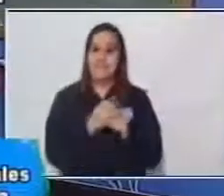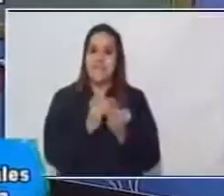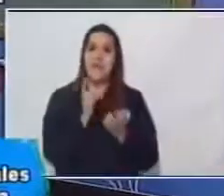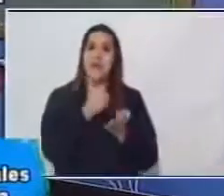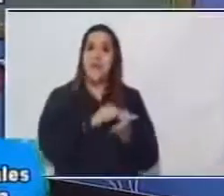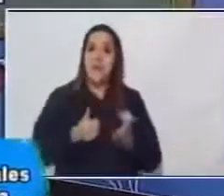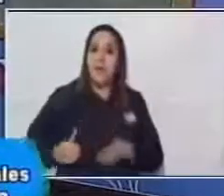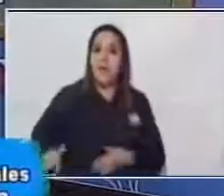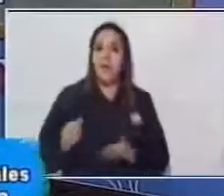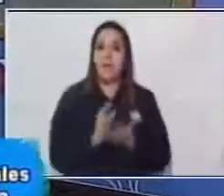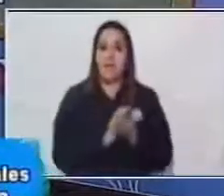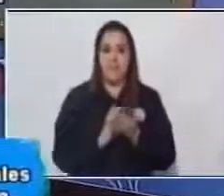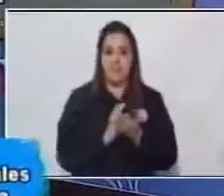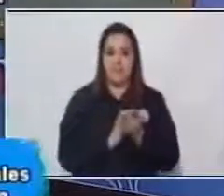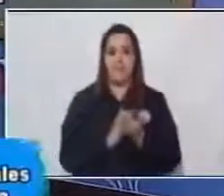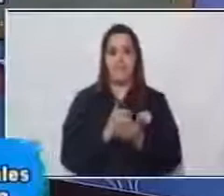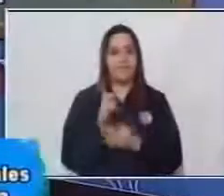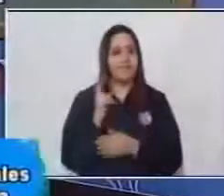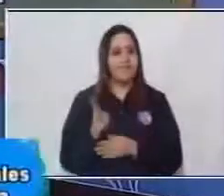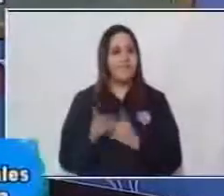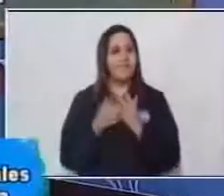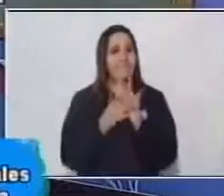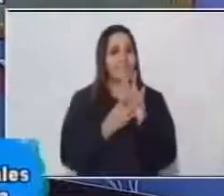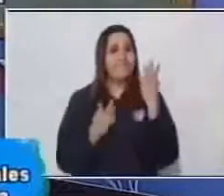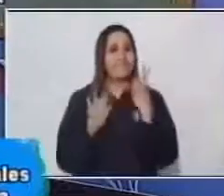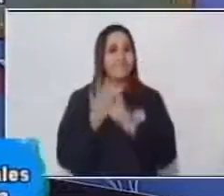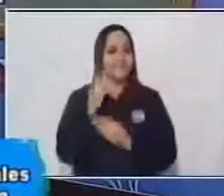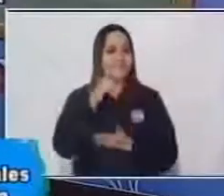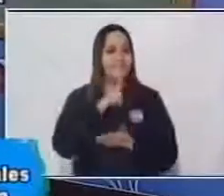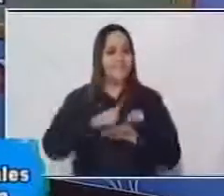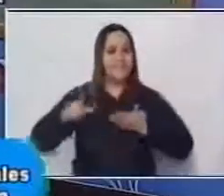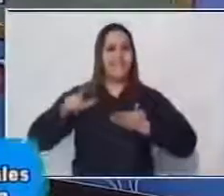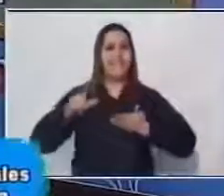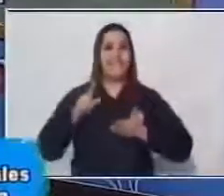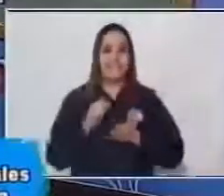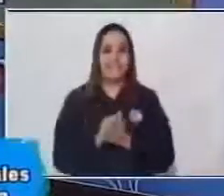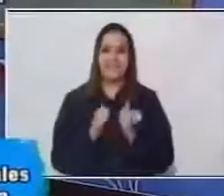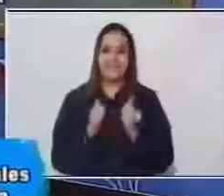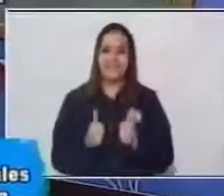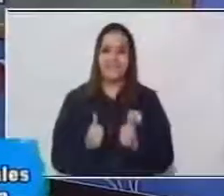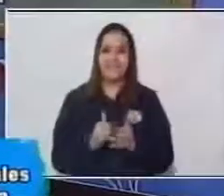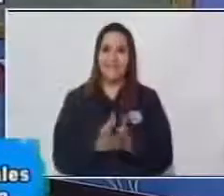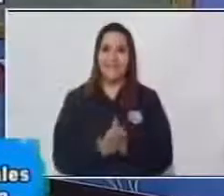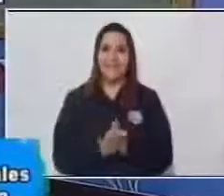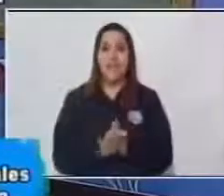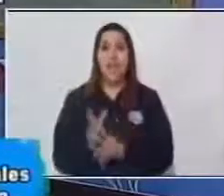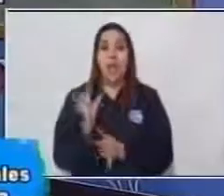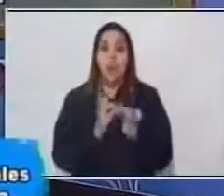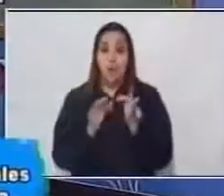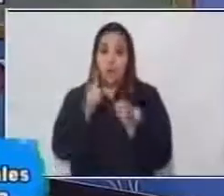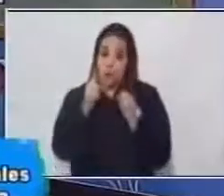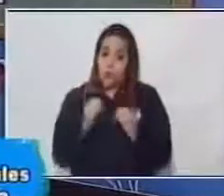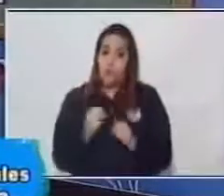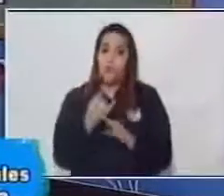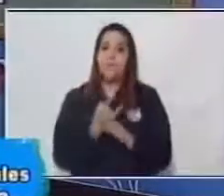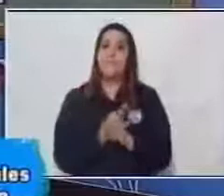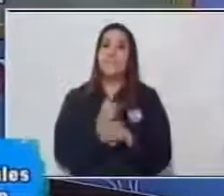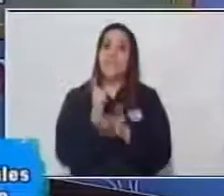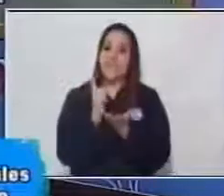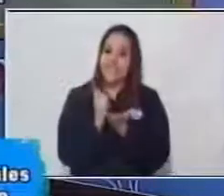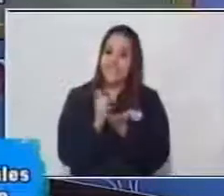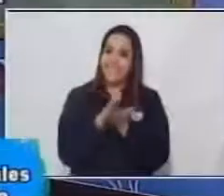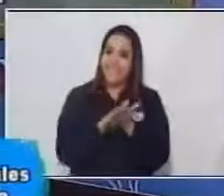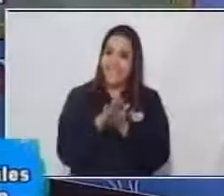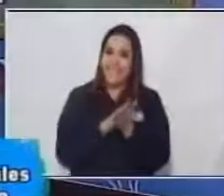manos con agua y jabón. Siempre tus manos limpias. Muy bien, excelente. O que utilices gel. Manos